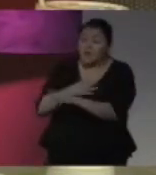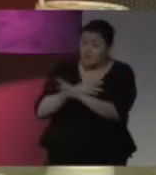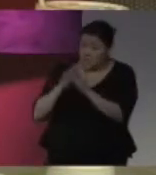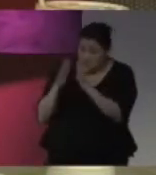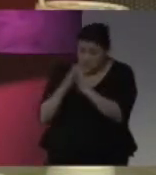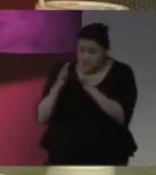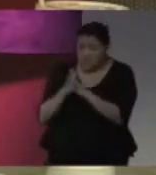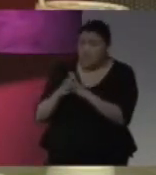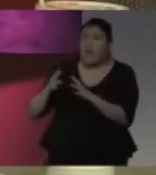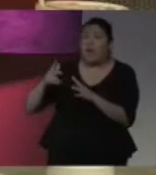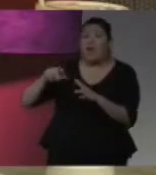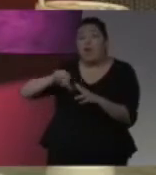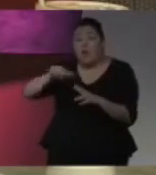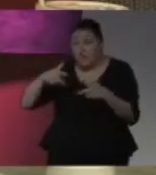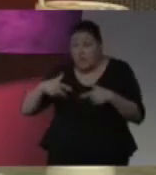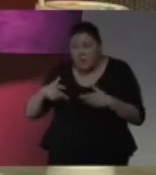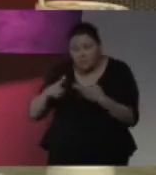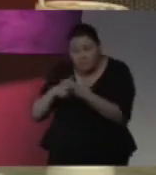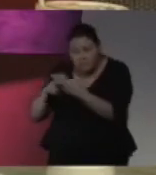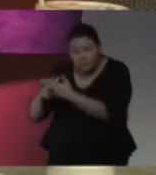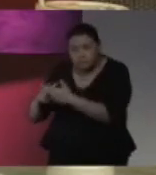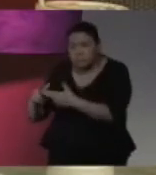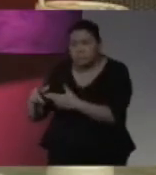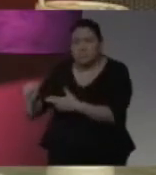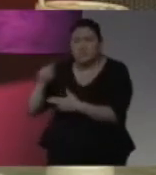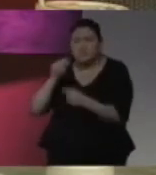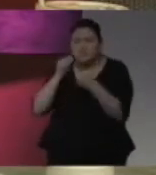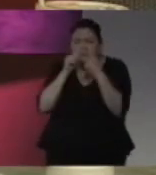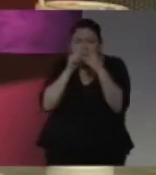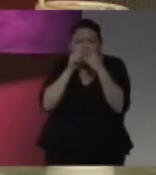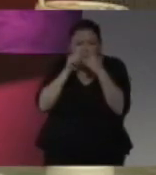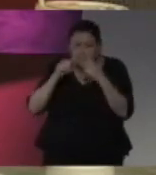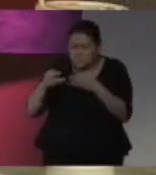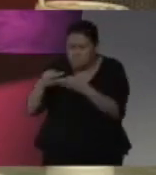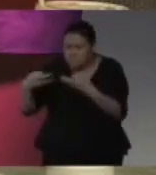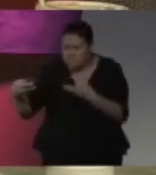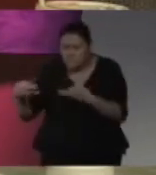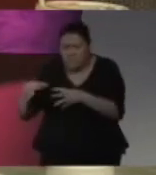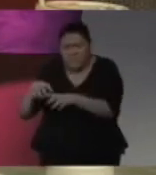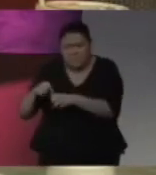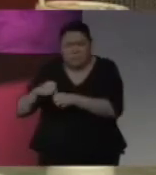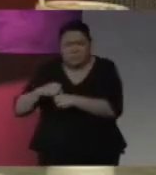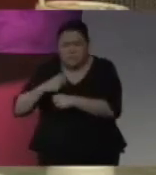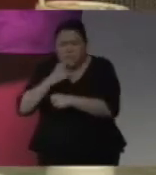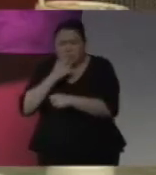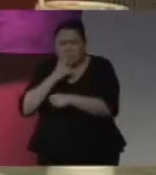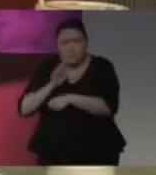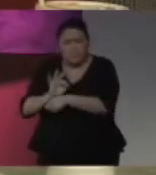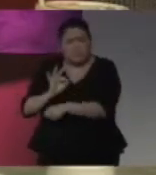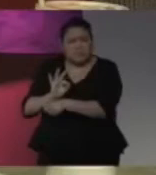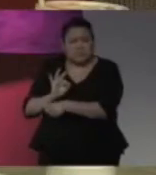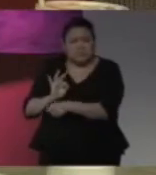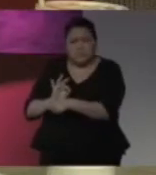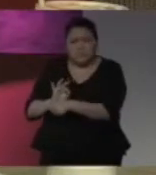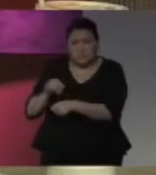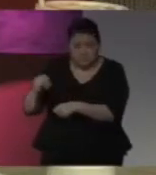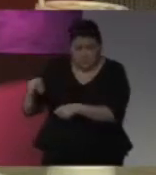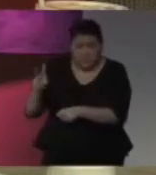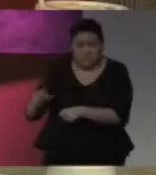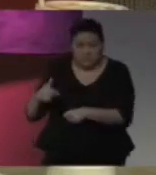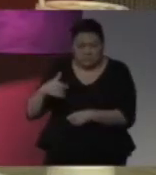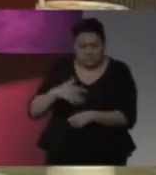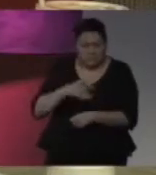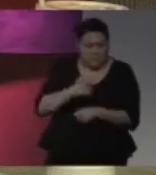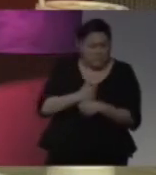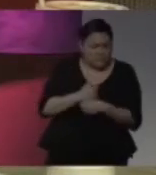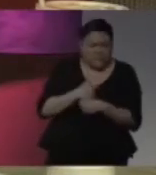de procesos crudos y brutales, y sin embargo esa gente se reconstruyó y sigue defendiendo tierras. Entonces yo me hago una serie de